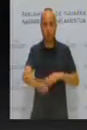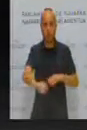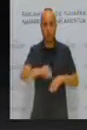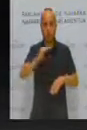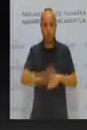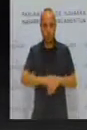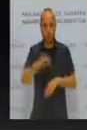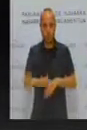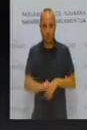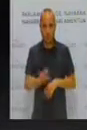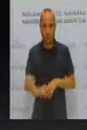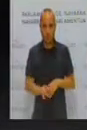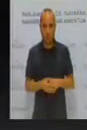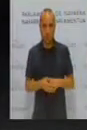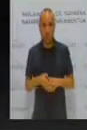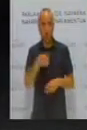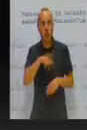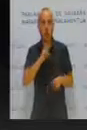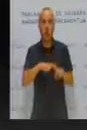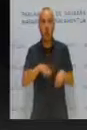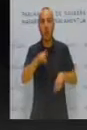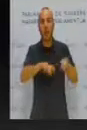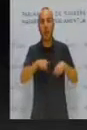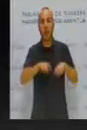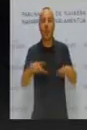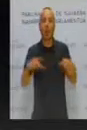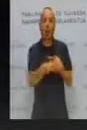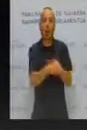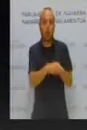revertir lo que ellos denominaban recortes en la enseñanza